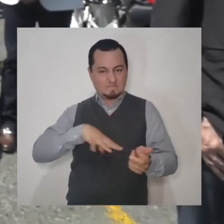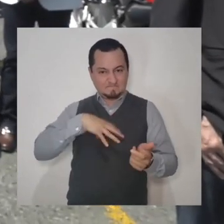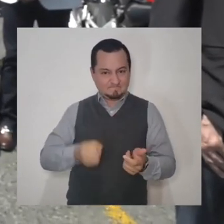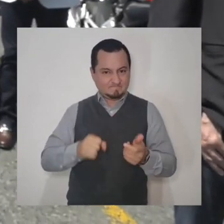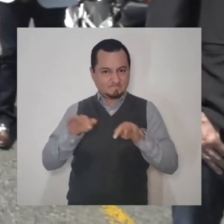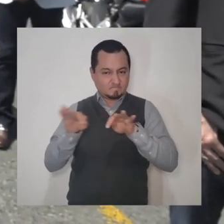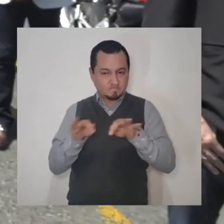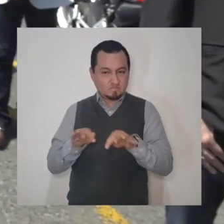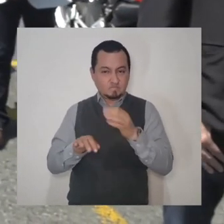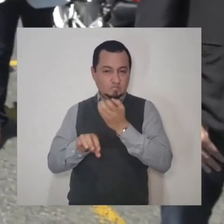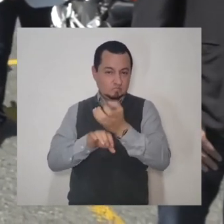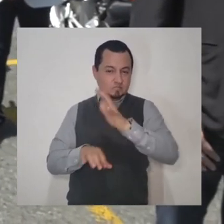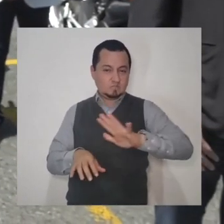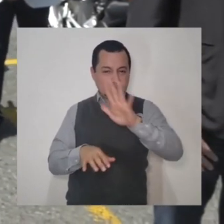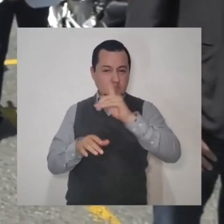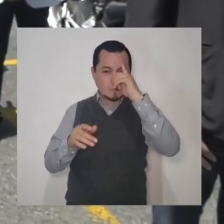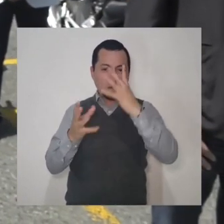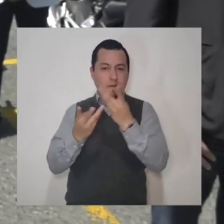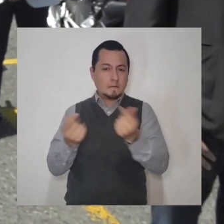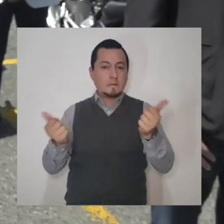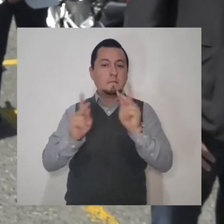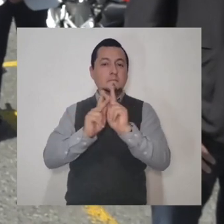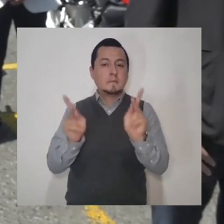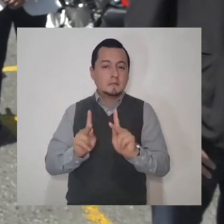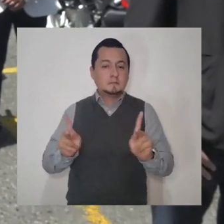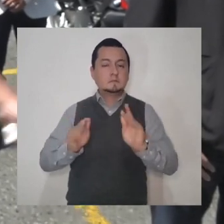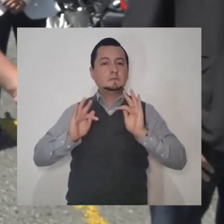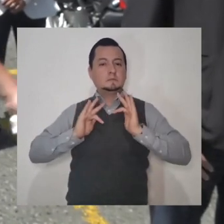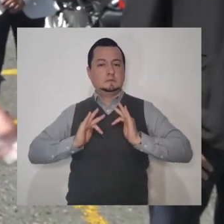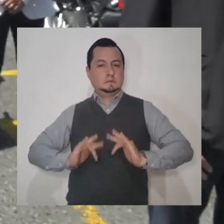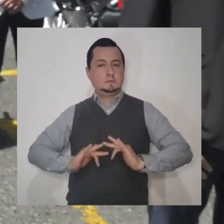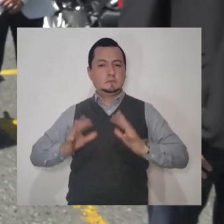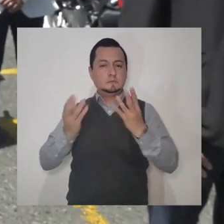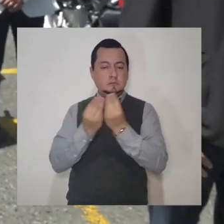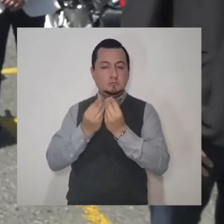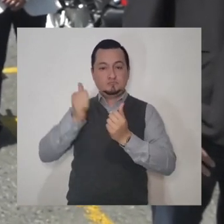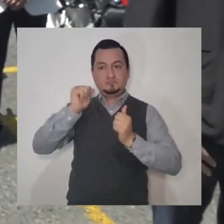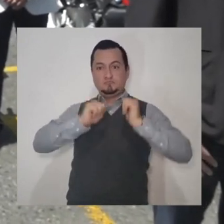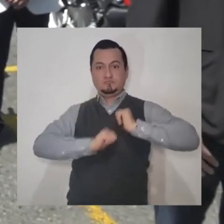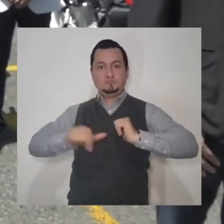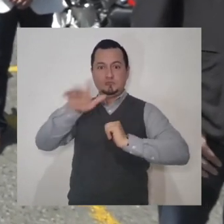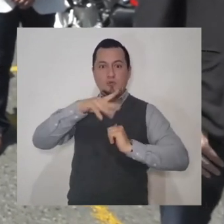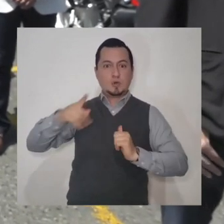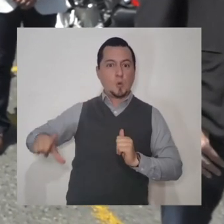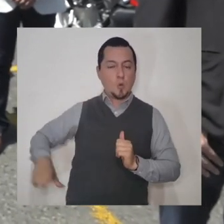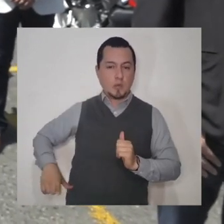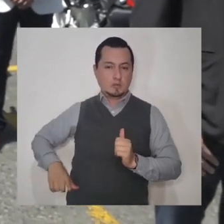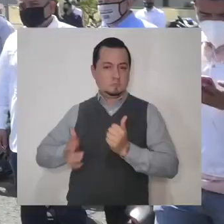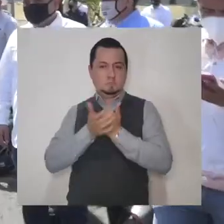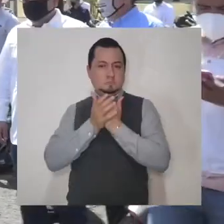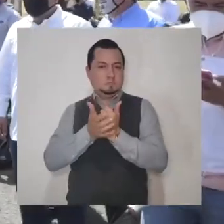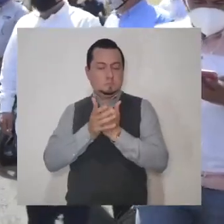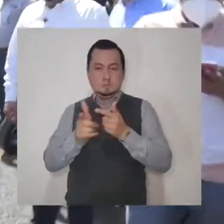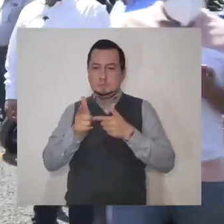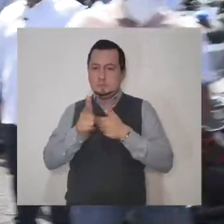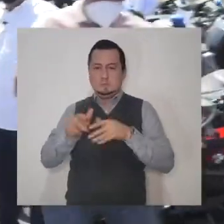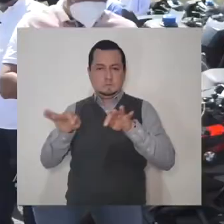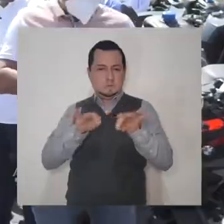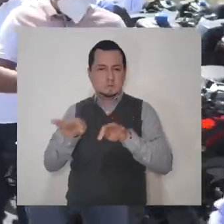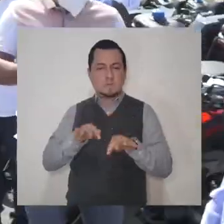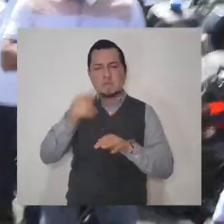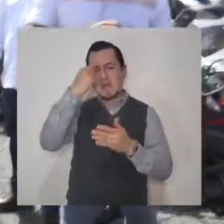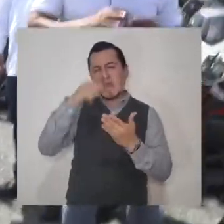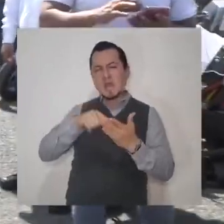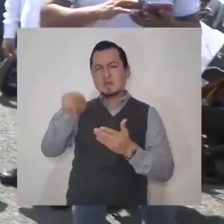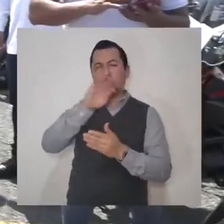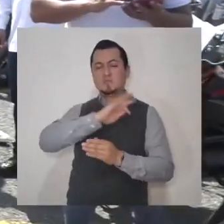estado. El recuperar la paz y la tranquilidad exige de la coordinación en todos los niveles de gobierno, y por eso el día de hoy